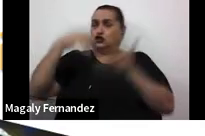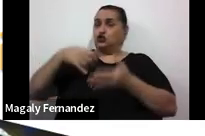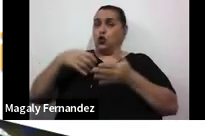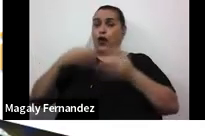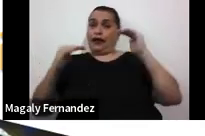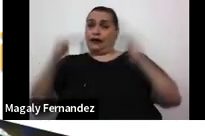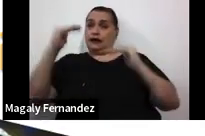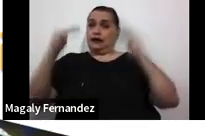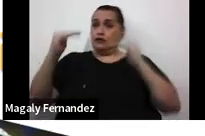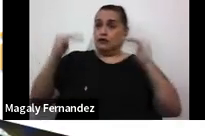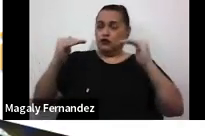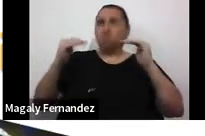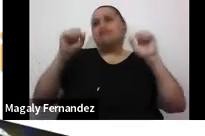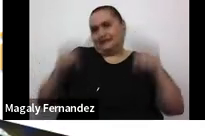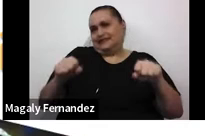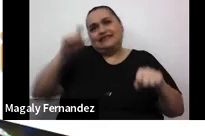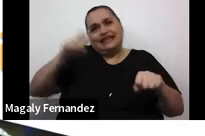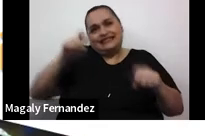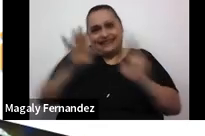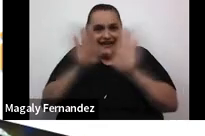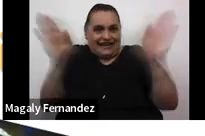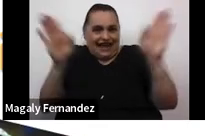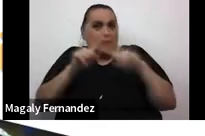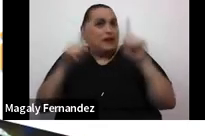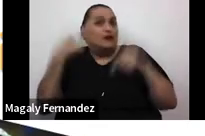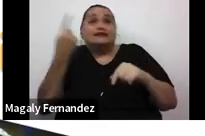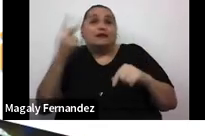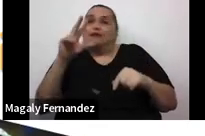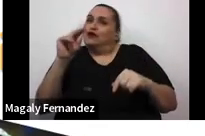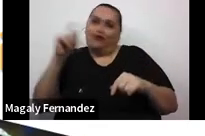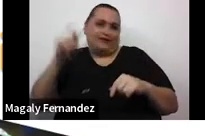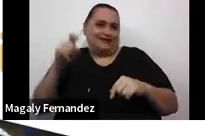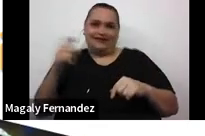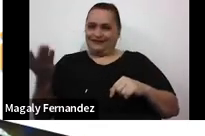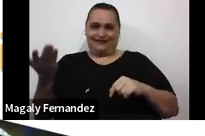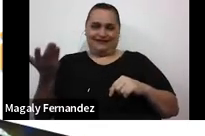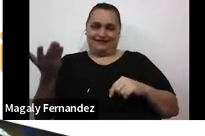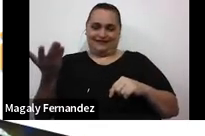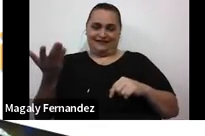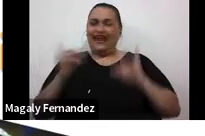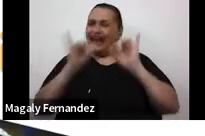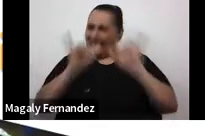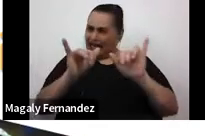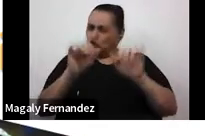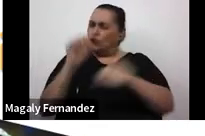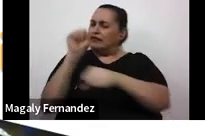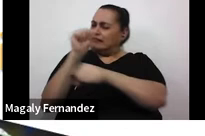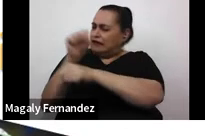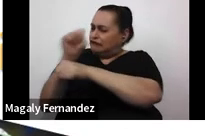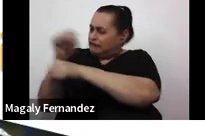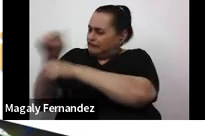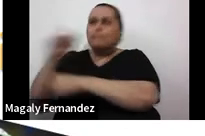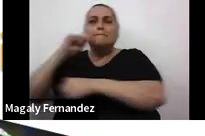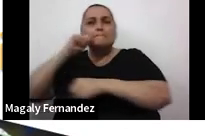para mil cosas Bueno pues sí en general se ocupa pero parece que no siempre no es eso derribarnos estos mitos